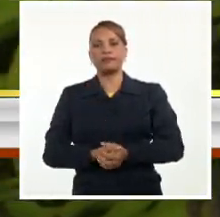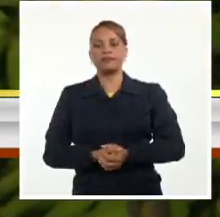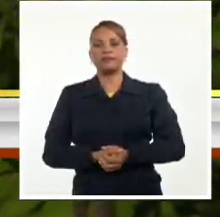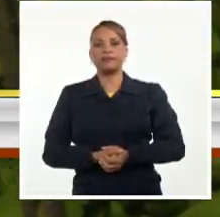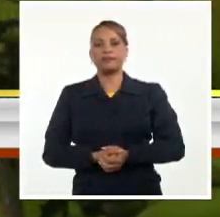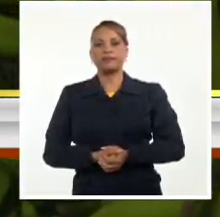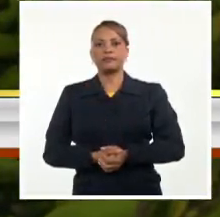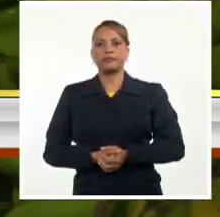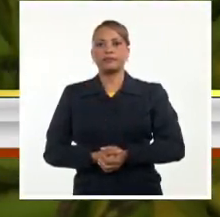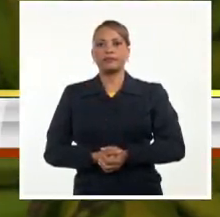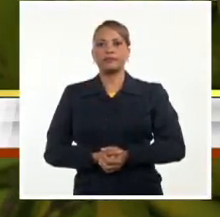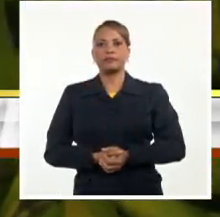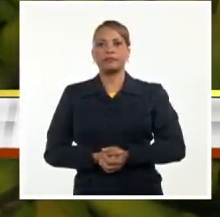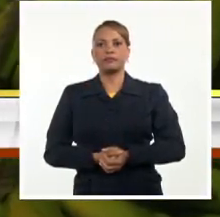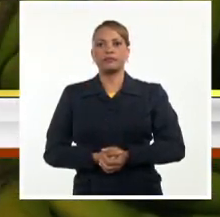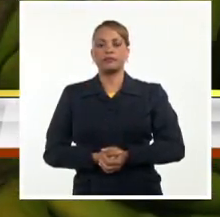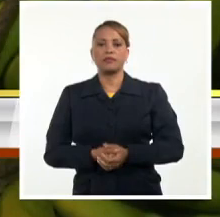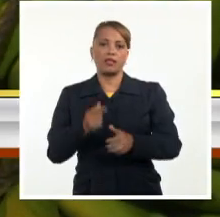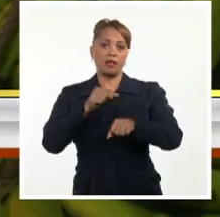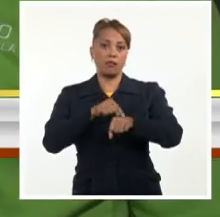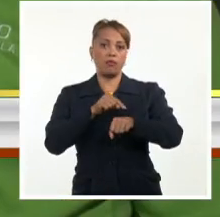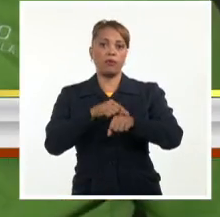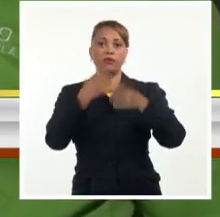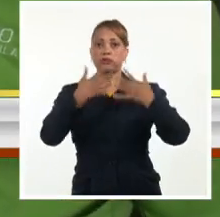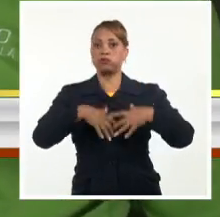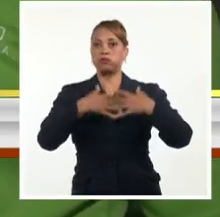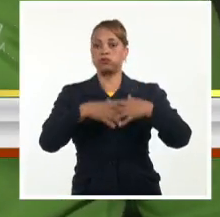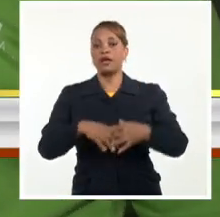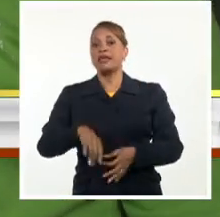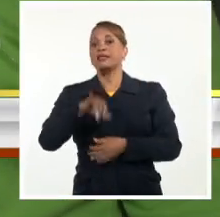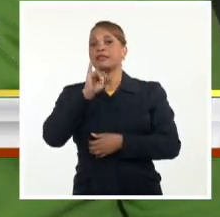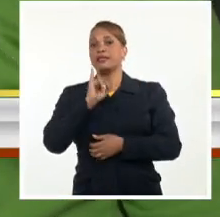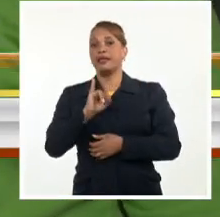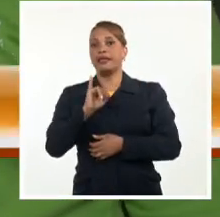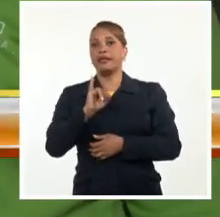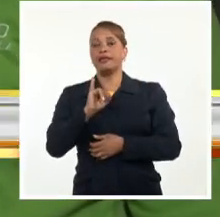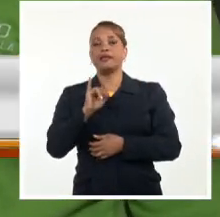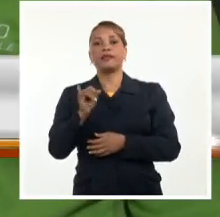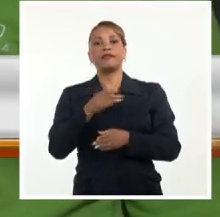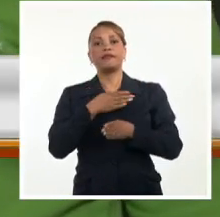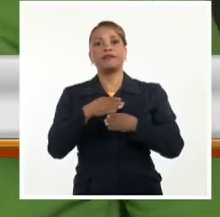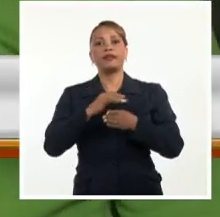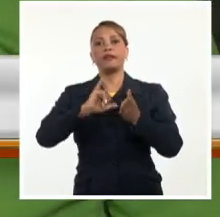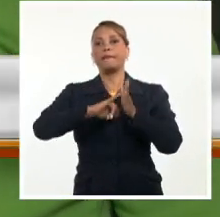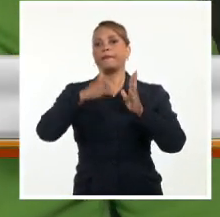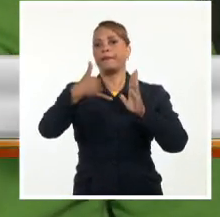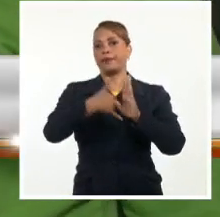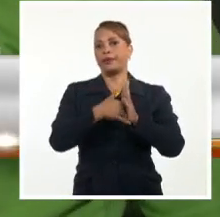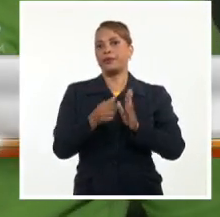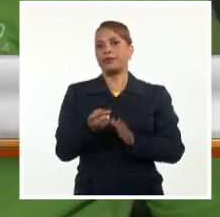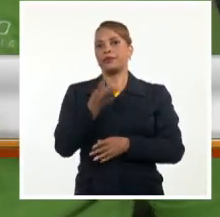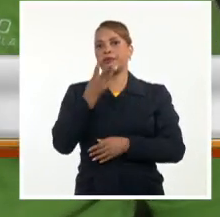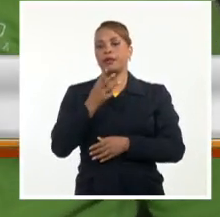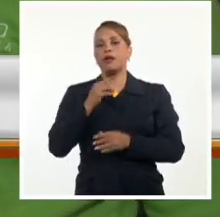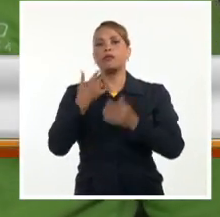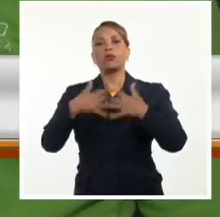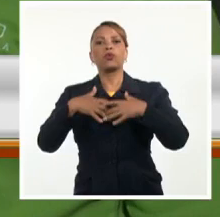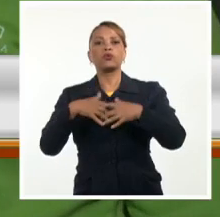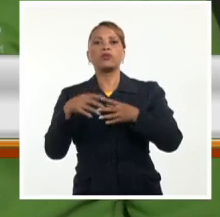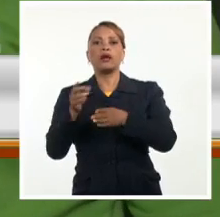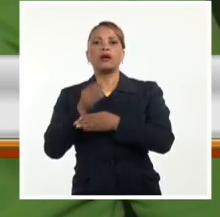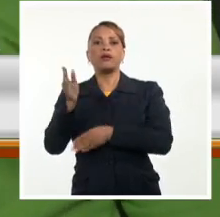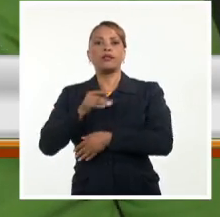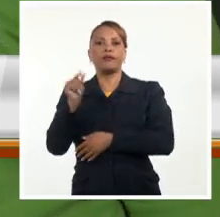altruismo en estos momentos damos producciones de seis de seis proyectos acá a la provincia tres productores independientes llevamos un